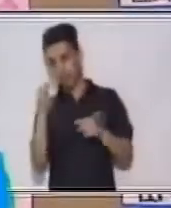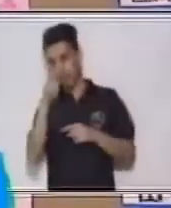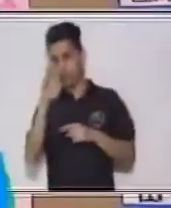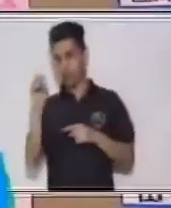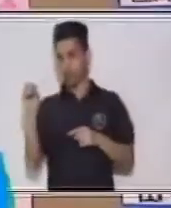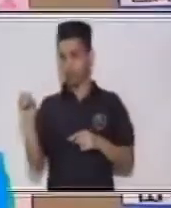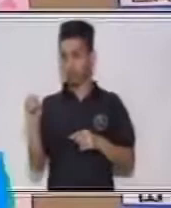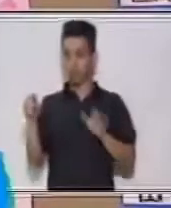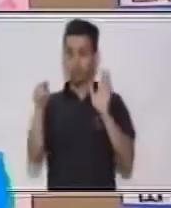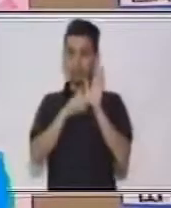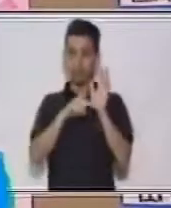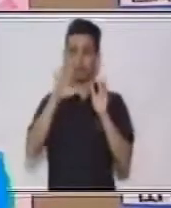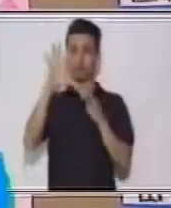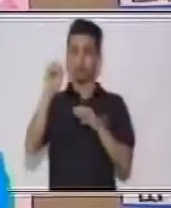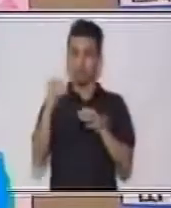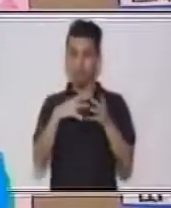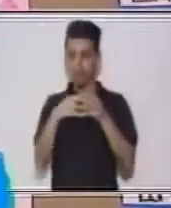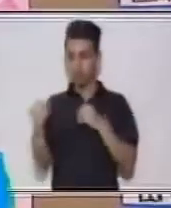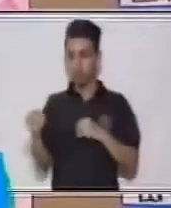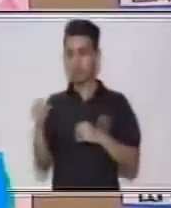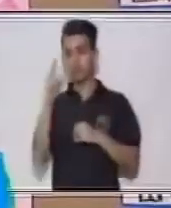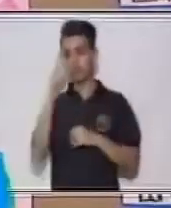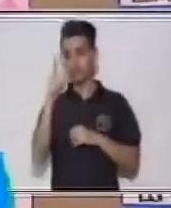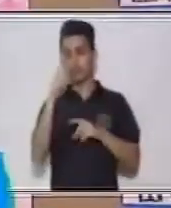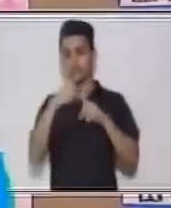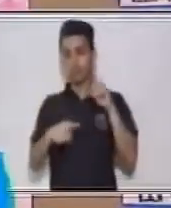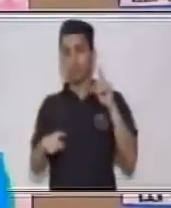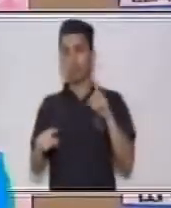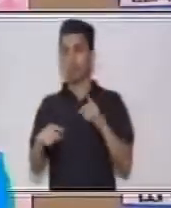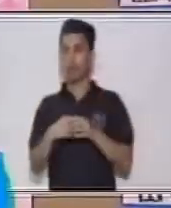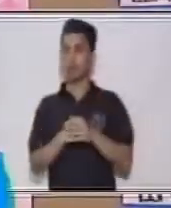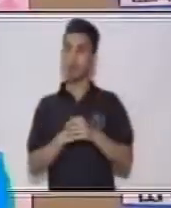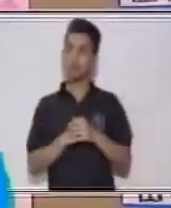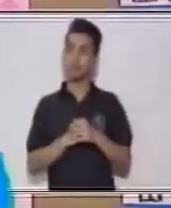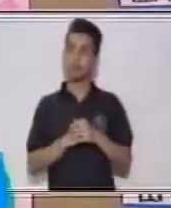menos 50 cuánto sería 150